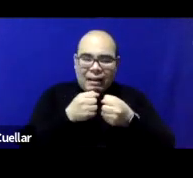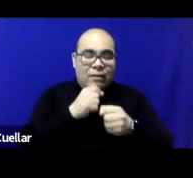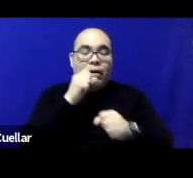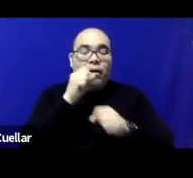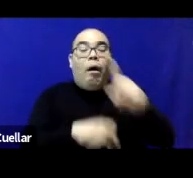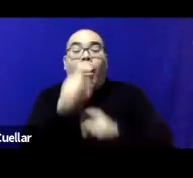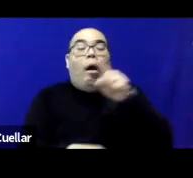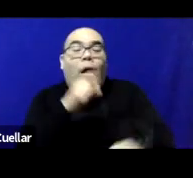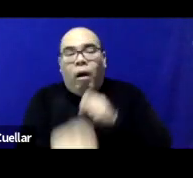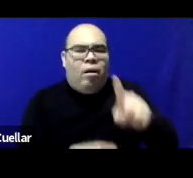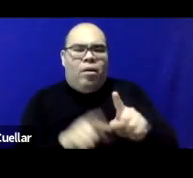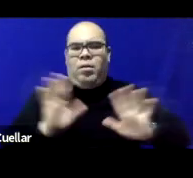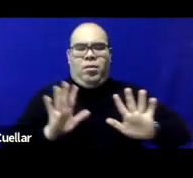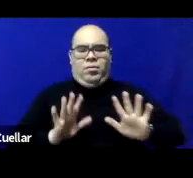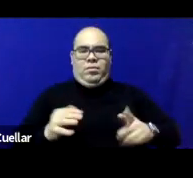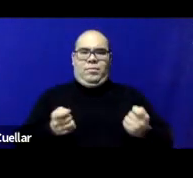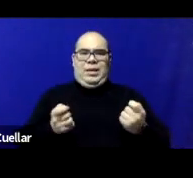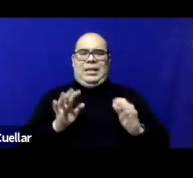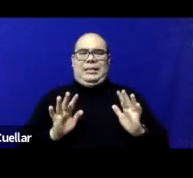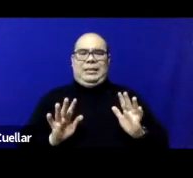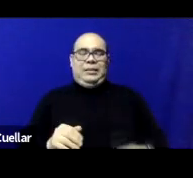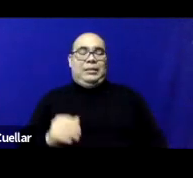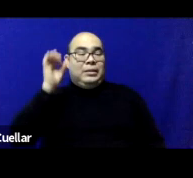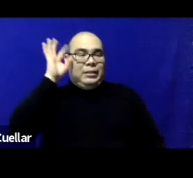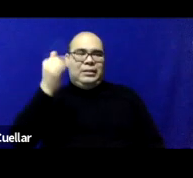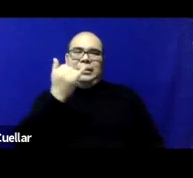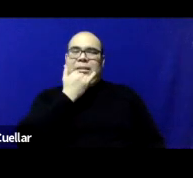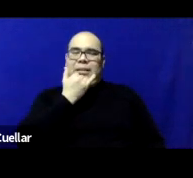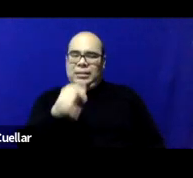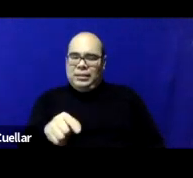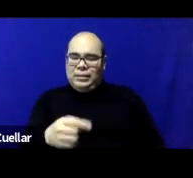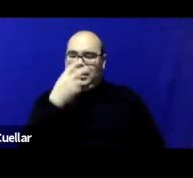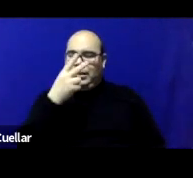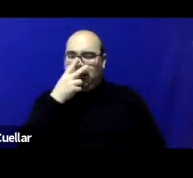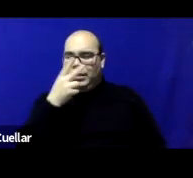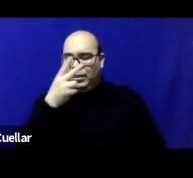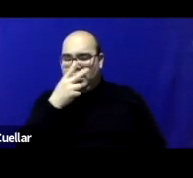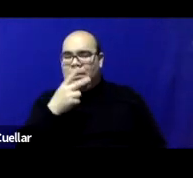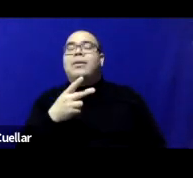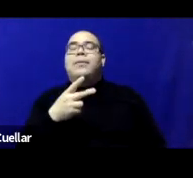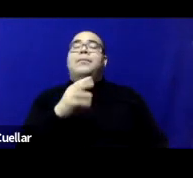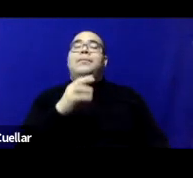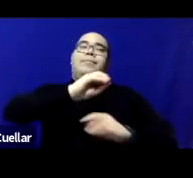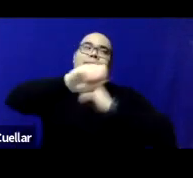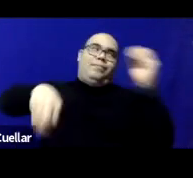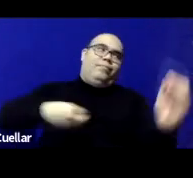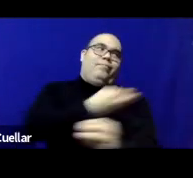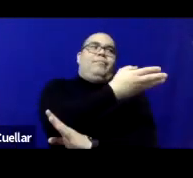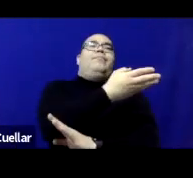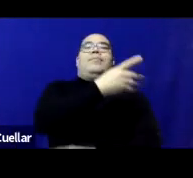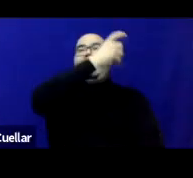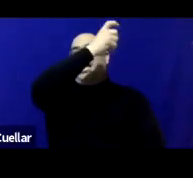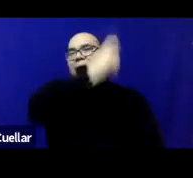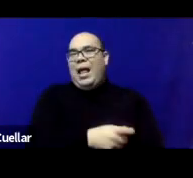manejar. Y si ustedes consideran que puede estar pasando algo, porque frente a la observación están viendo, por favor remitan a la persona